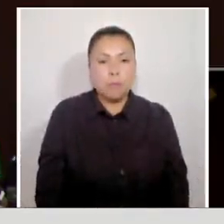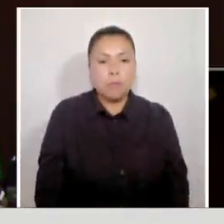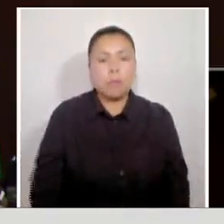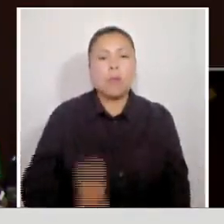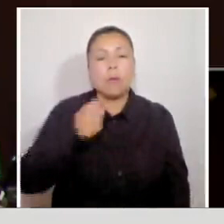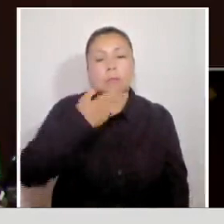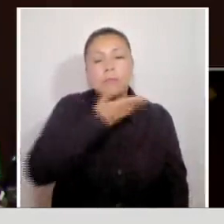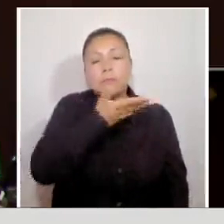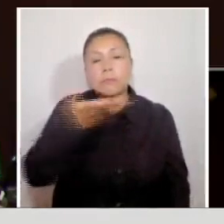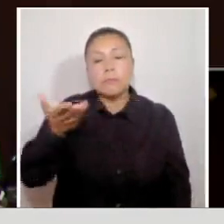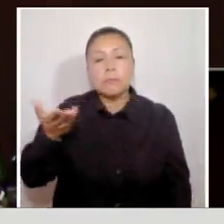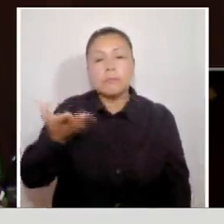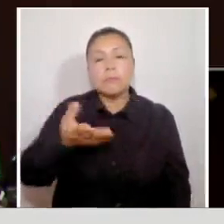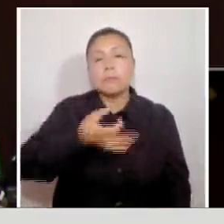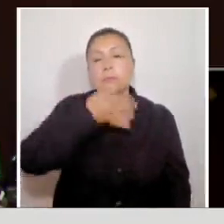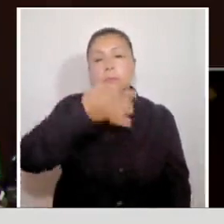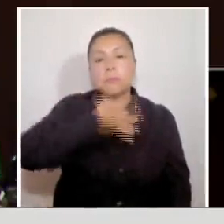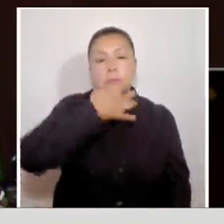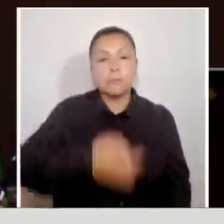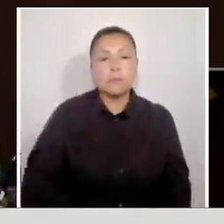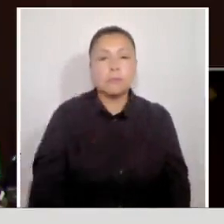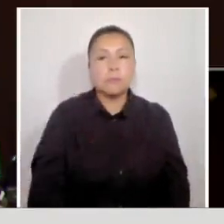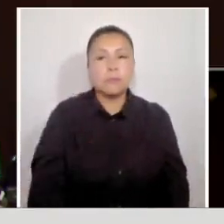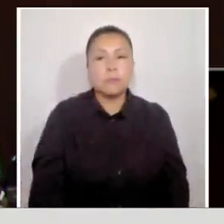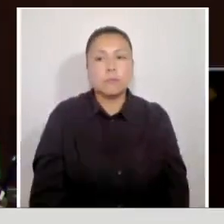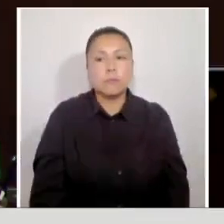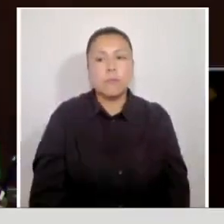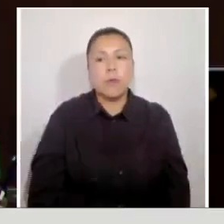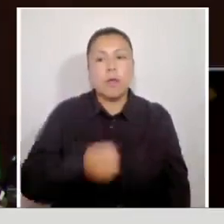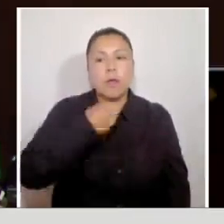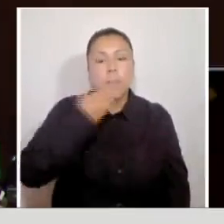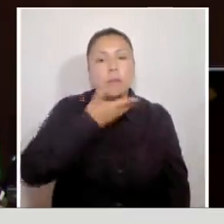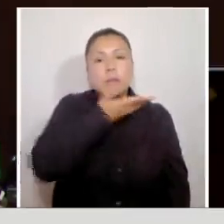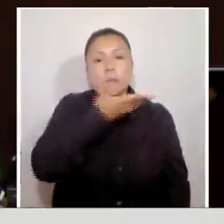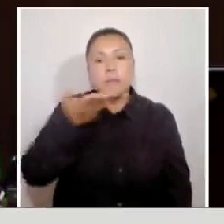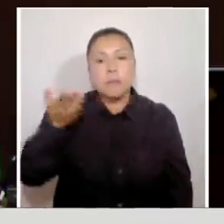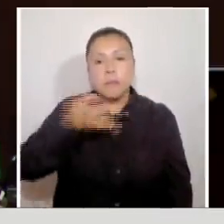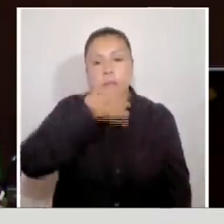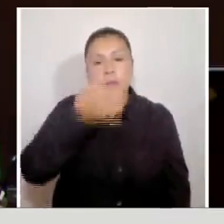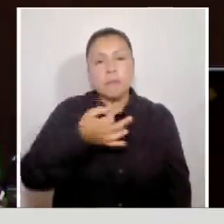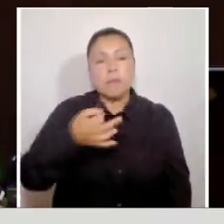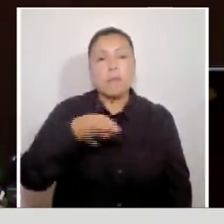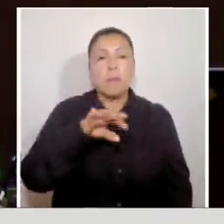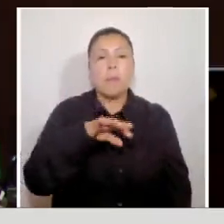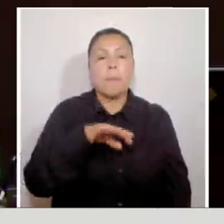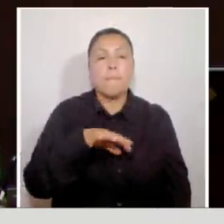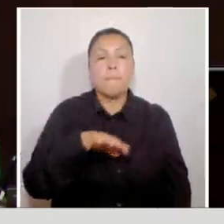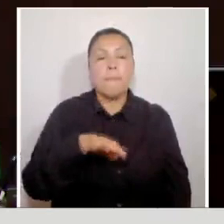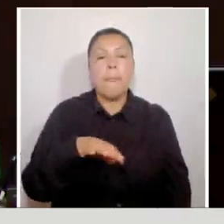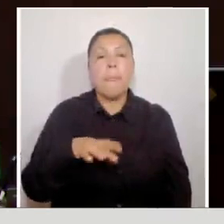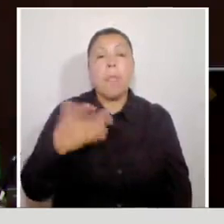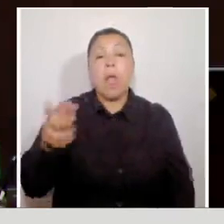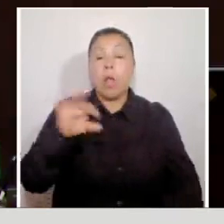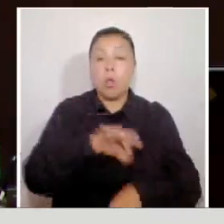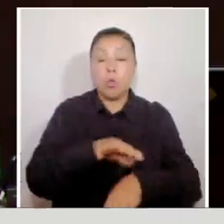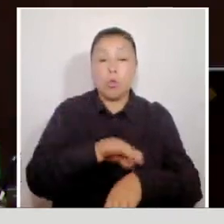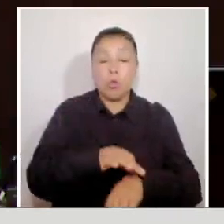la palabra Se ofrece la palabra doctora María Luisa Cordero